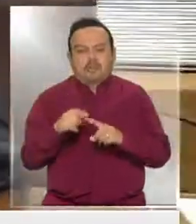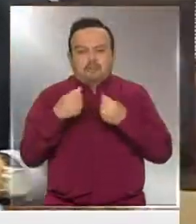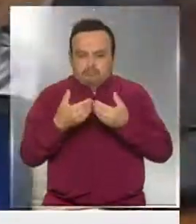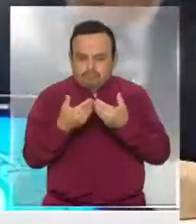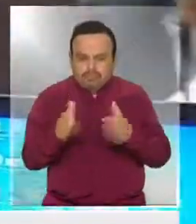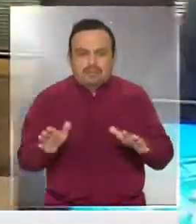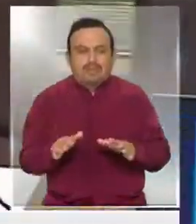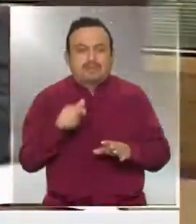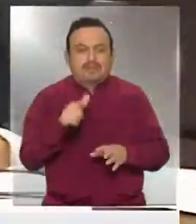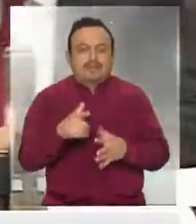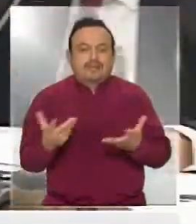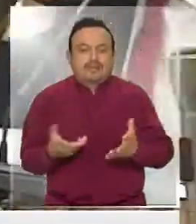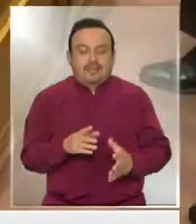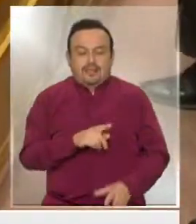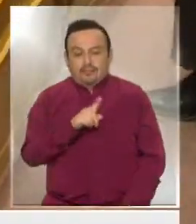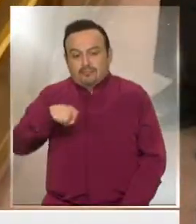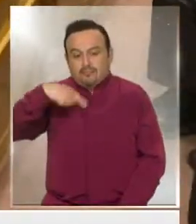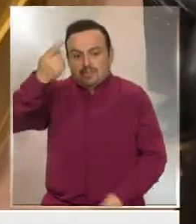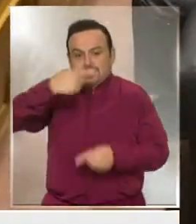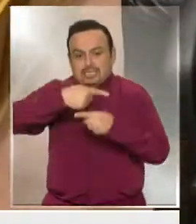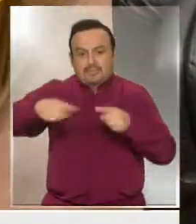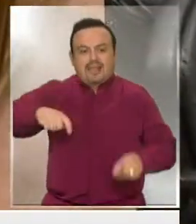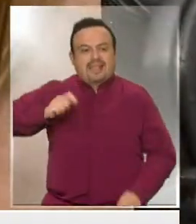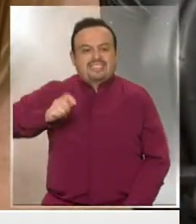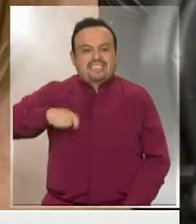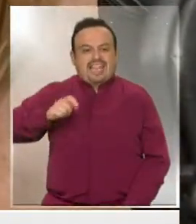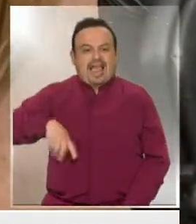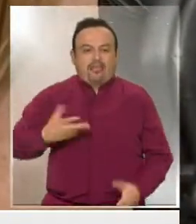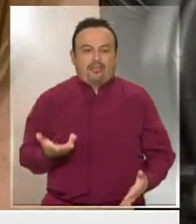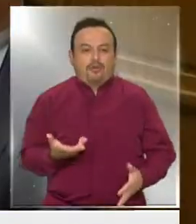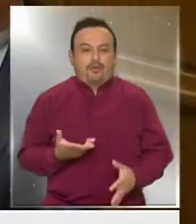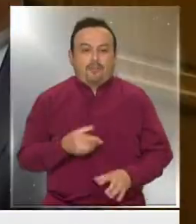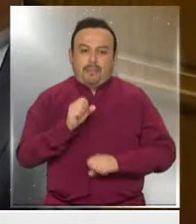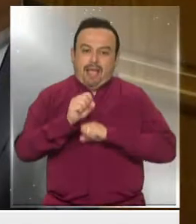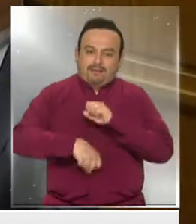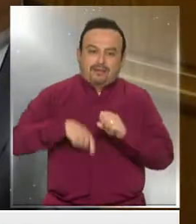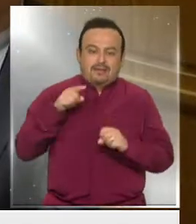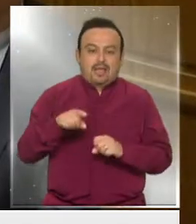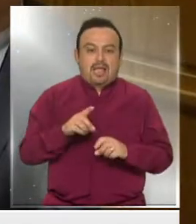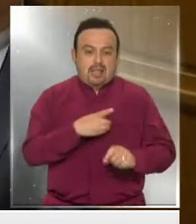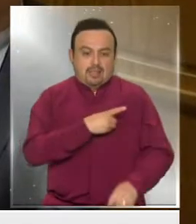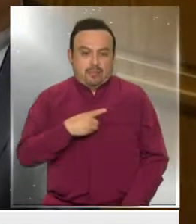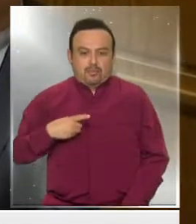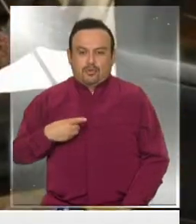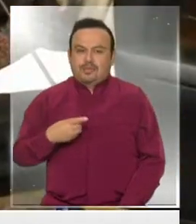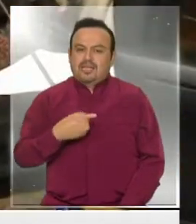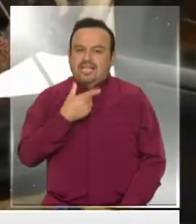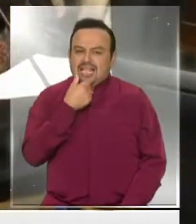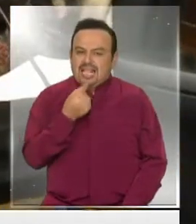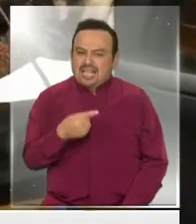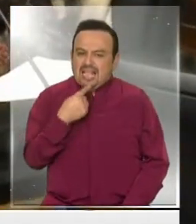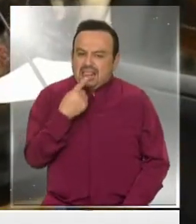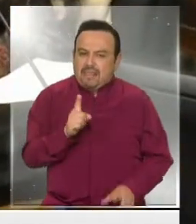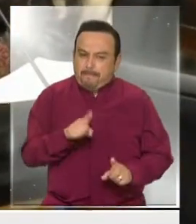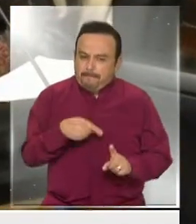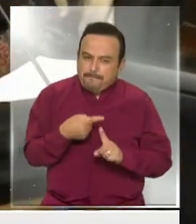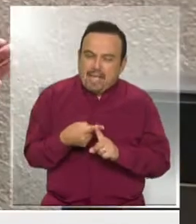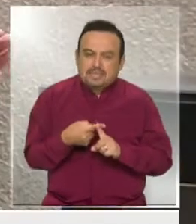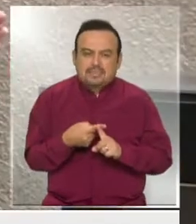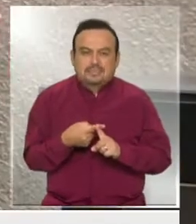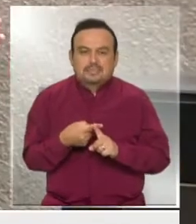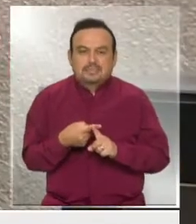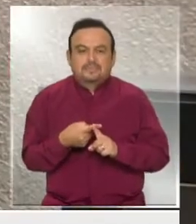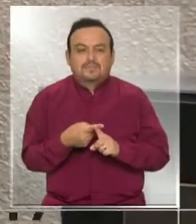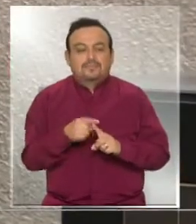abrirle la puerta rumbo al Senado la próxima semana. Eso sí, en la Cámara Alta algunos quieren dar un paso adicional. Que si bien es